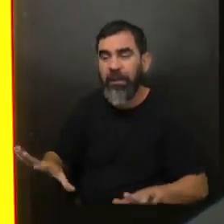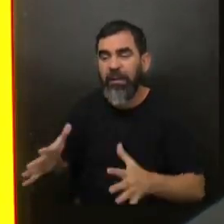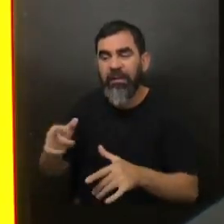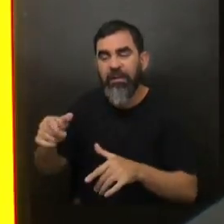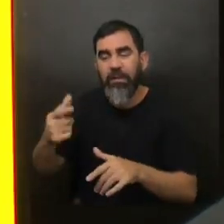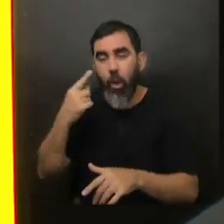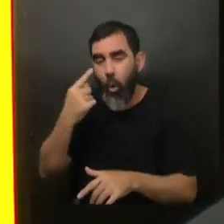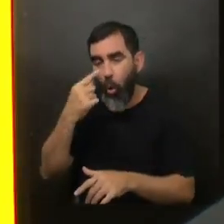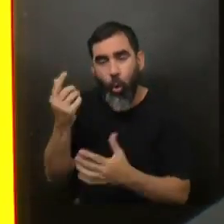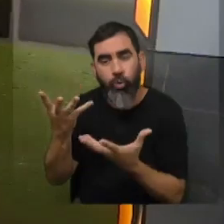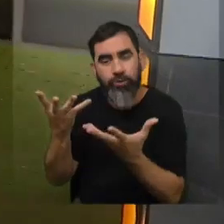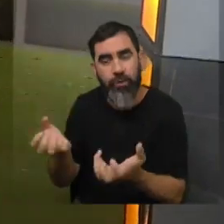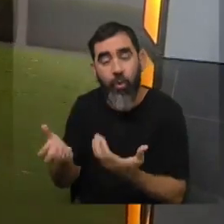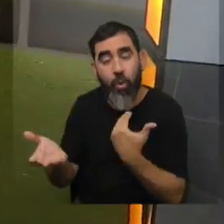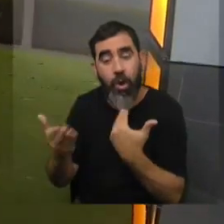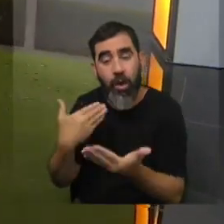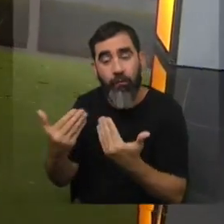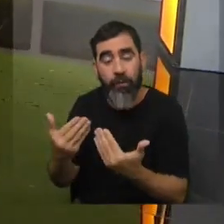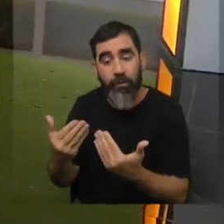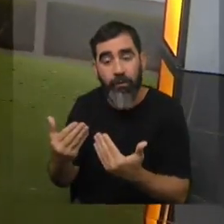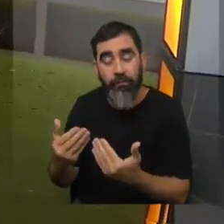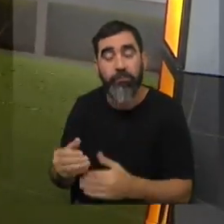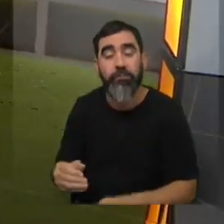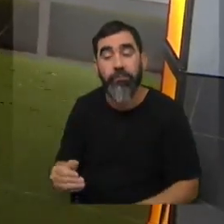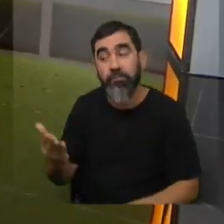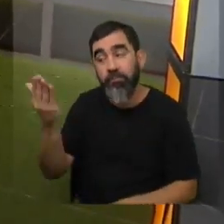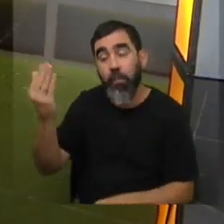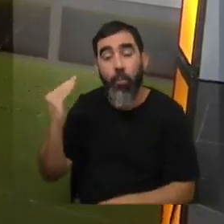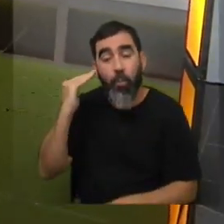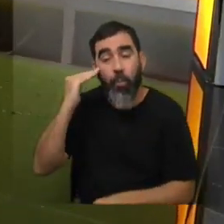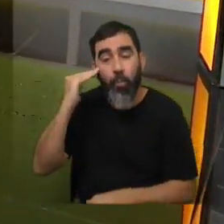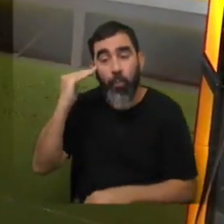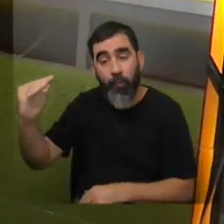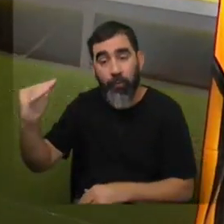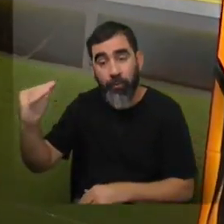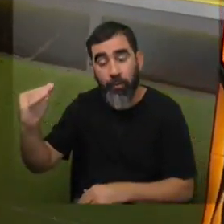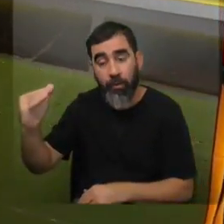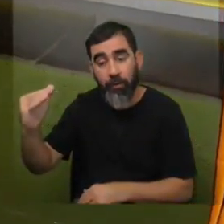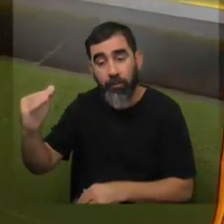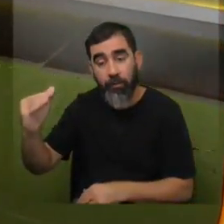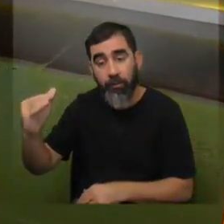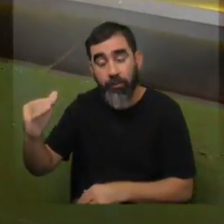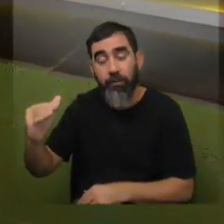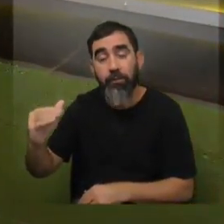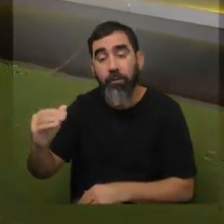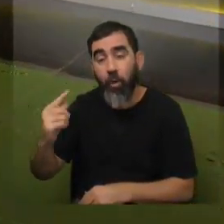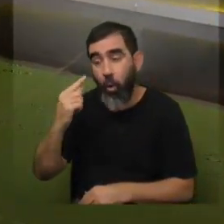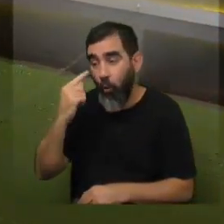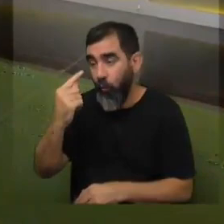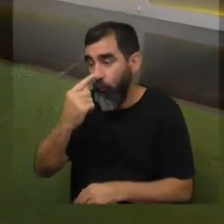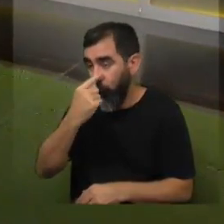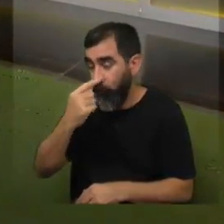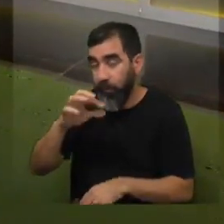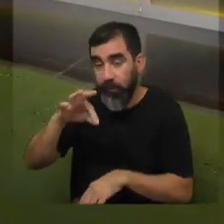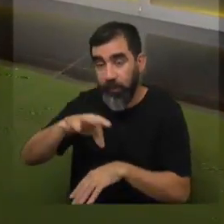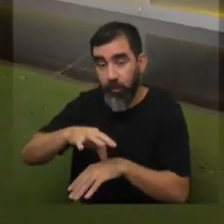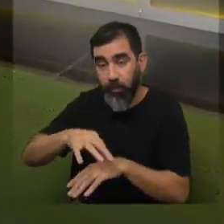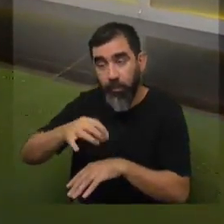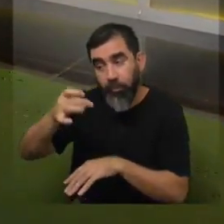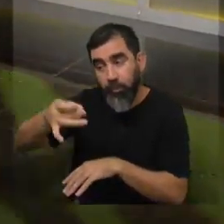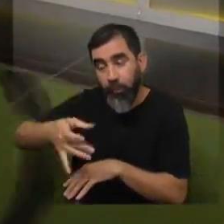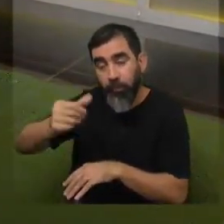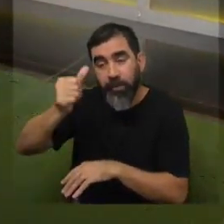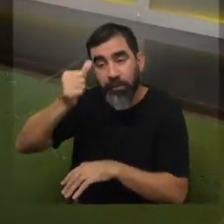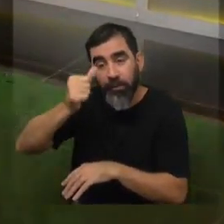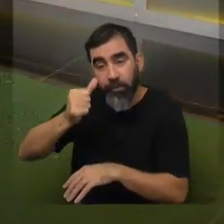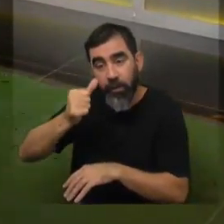del ojo seco, hablamos con Rosario Varalo, que ella es profesora adjunta de la cátedra de oftalmología, es especialista en